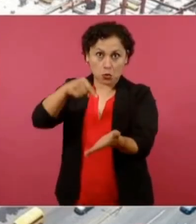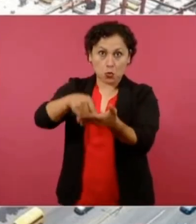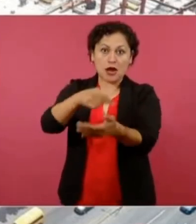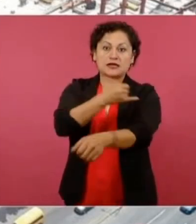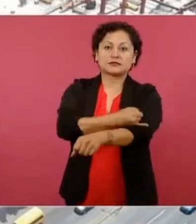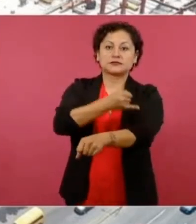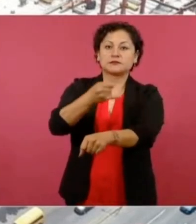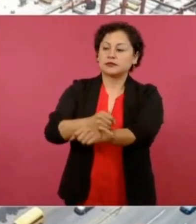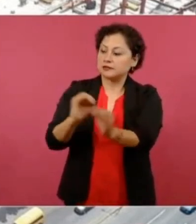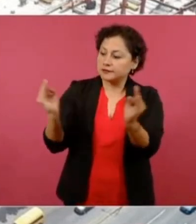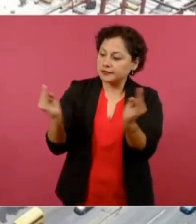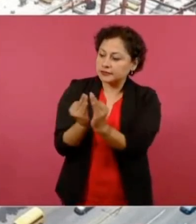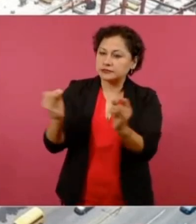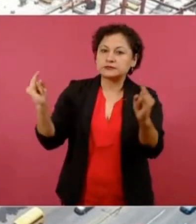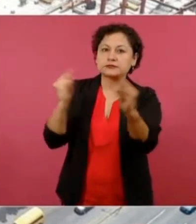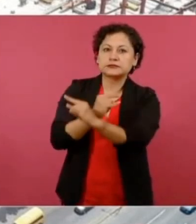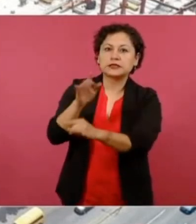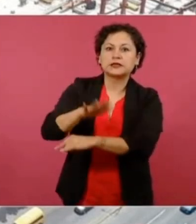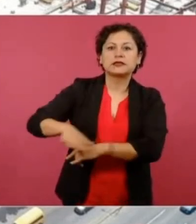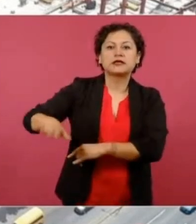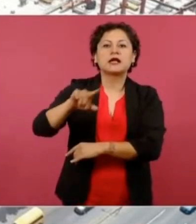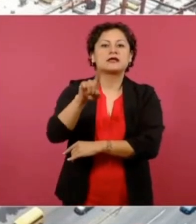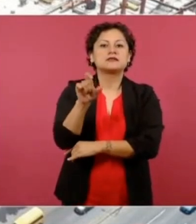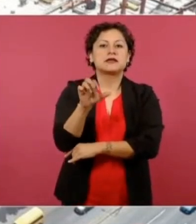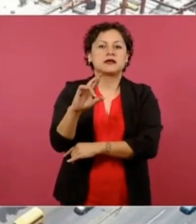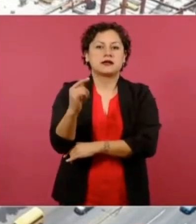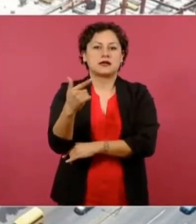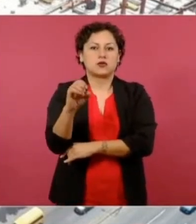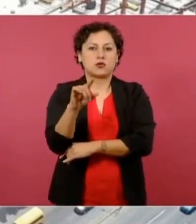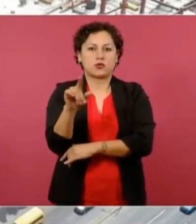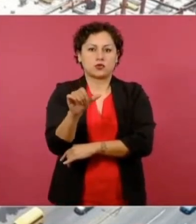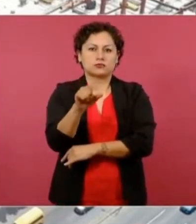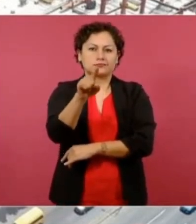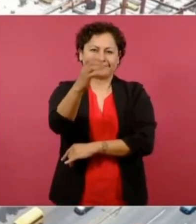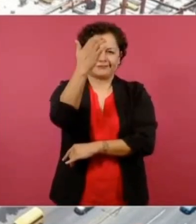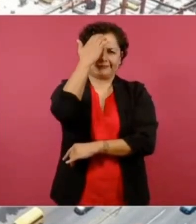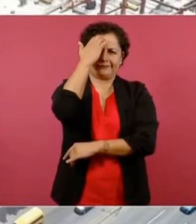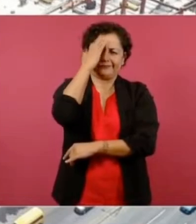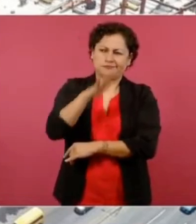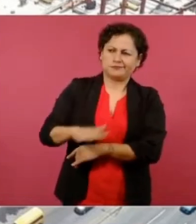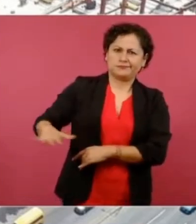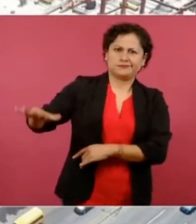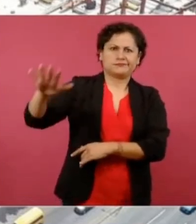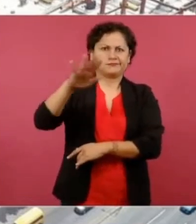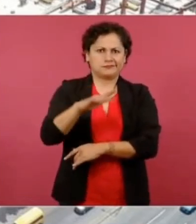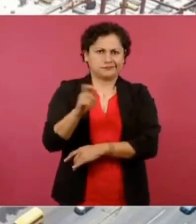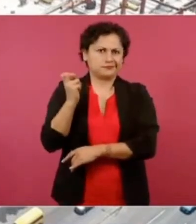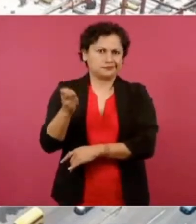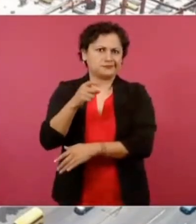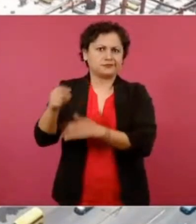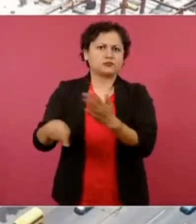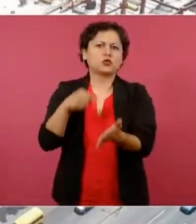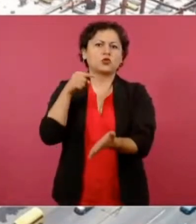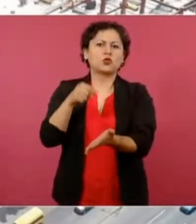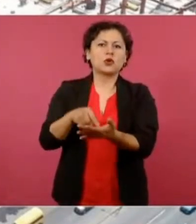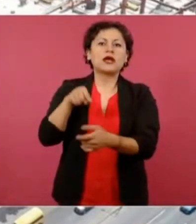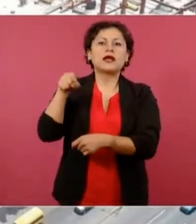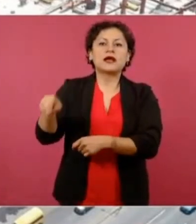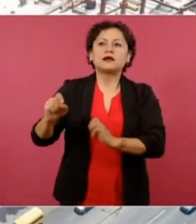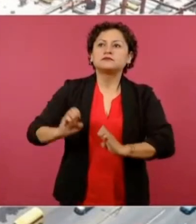de la avenida Zaragoza, un lugar que seguramente todos conocen, que necesitaba hacer la